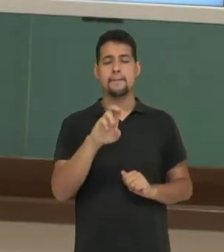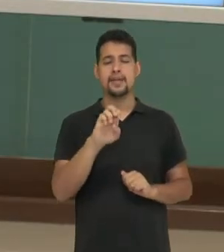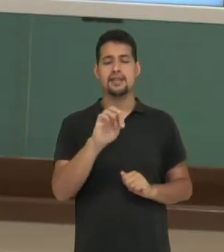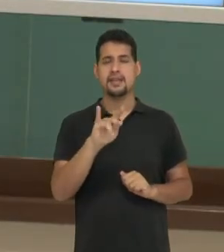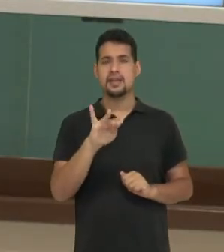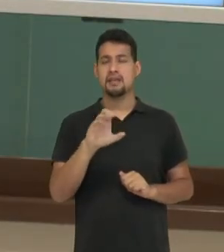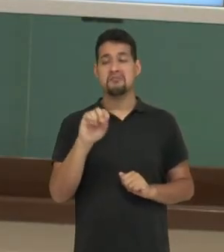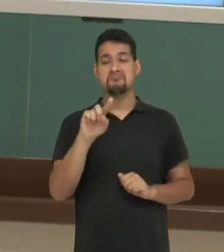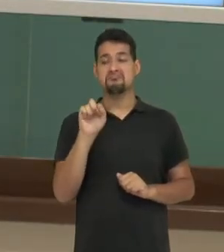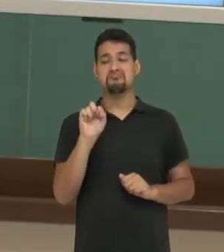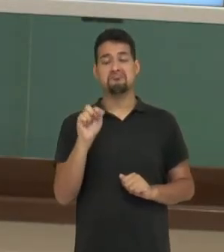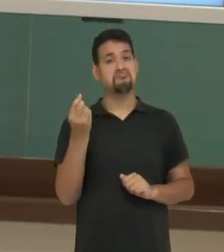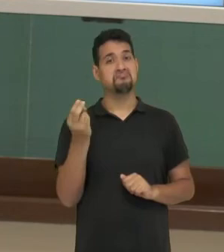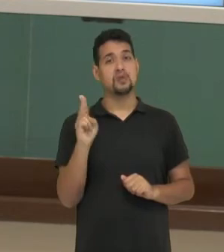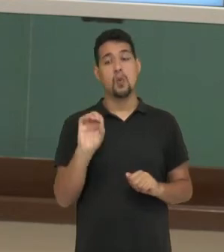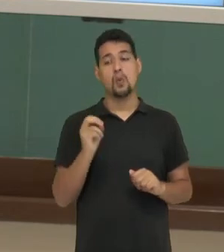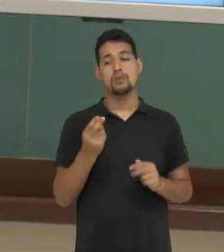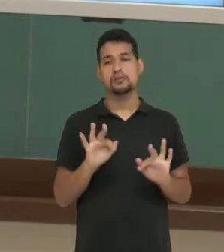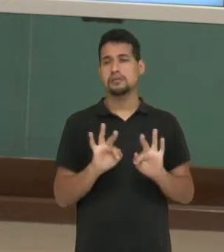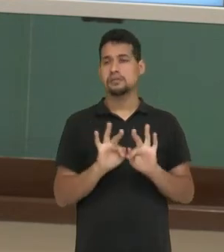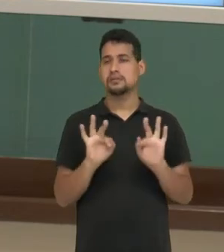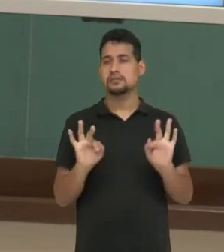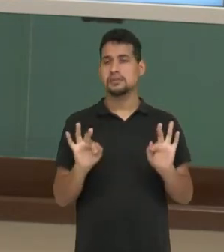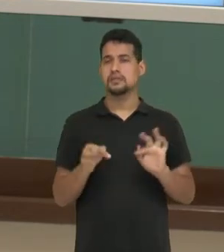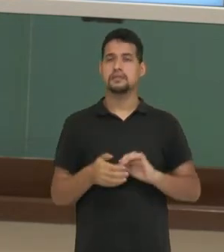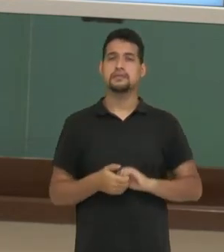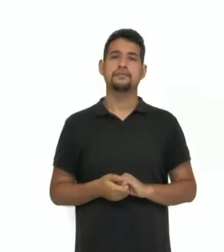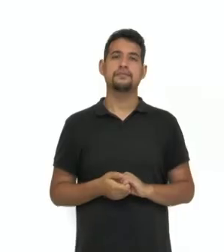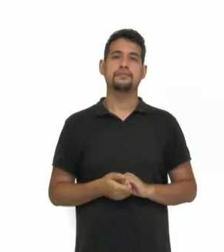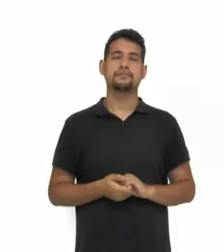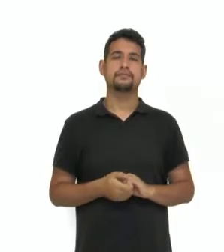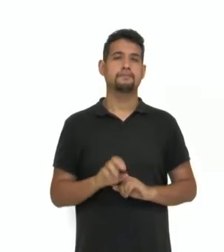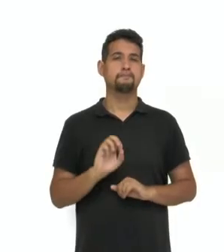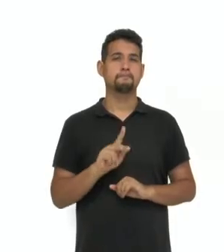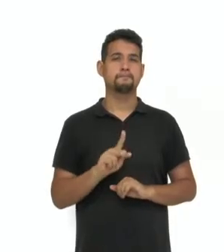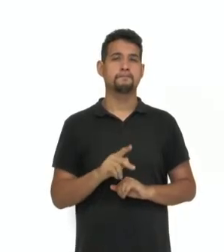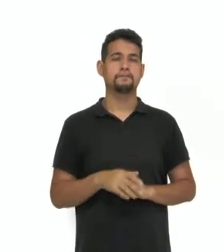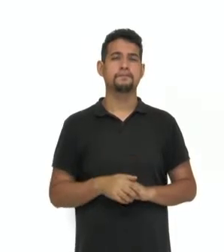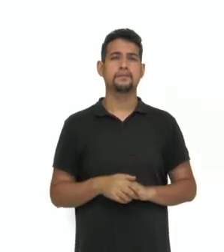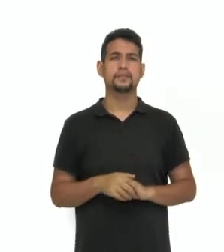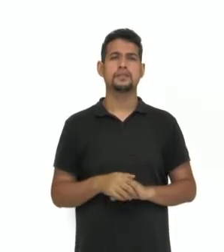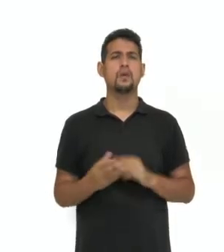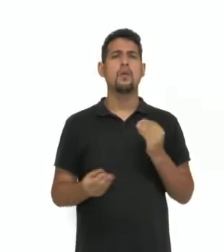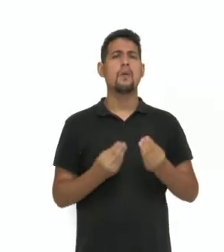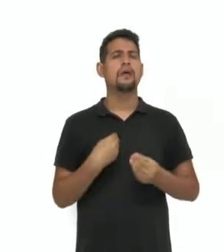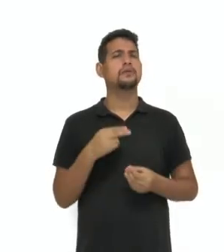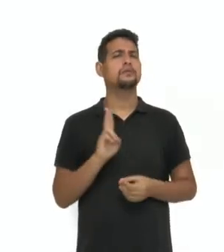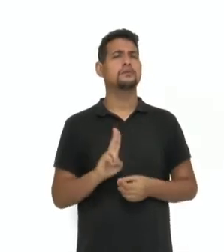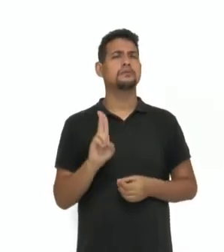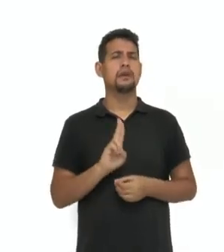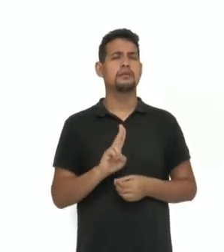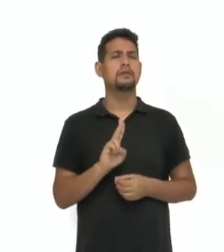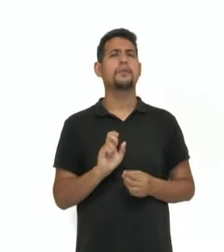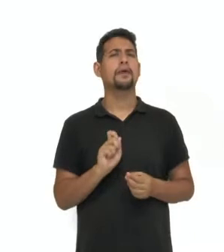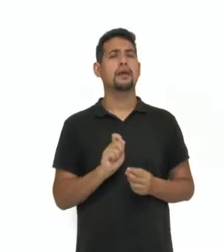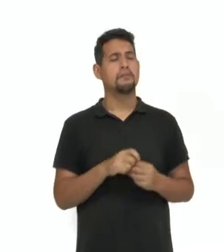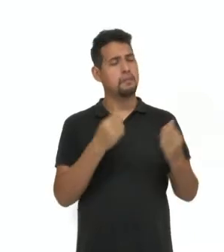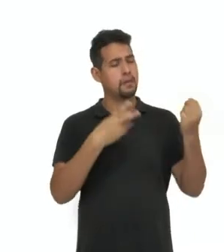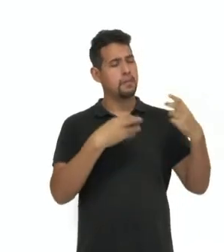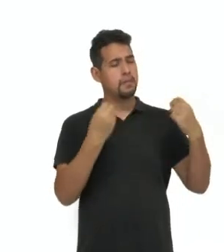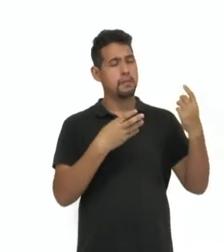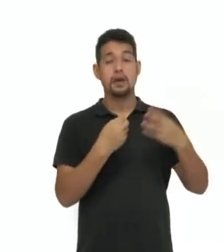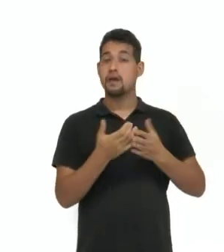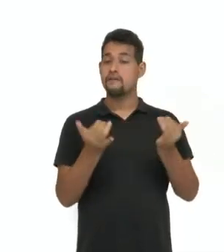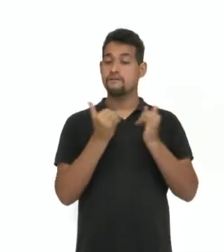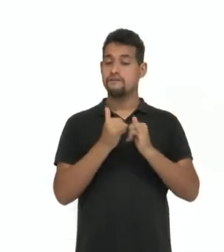indefinido ou pretérito simples, tá? Bueno, quando que nós usamos? Se usa para relatar ou